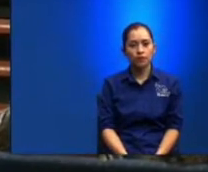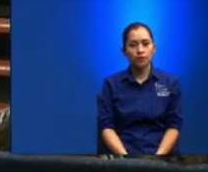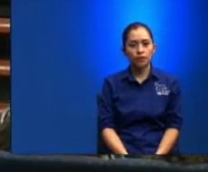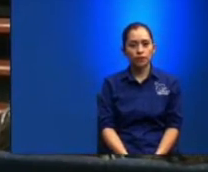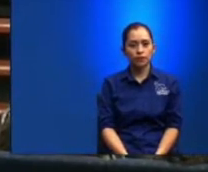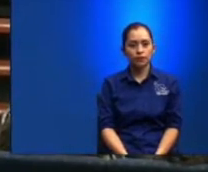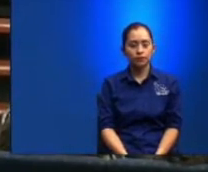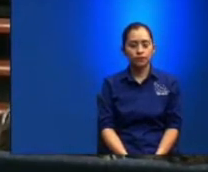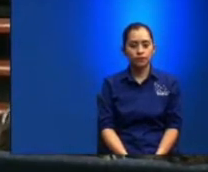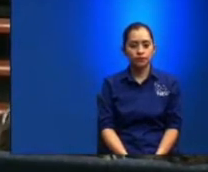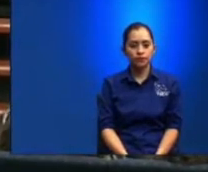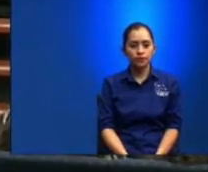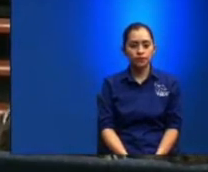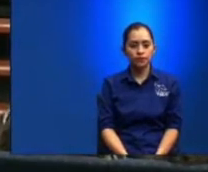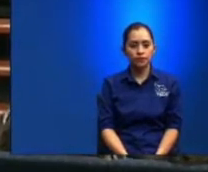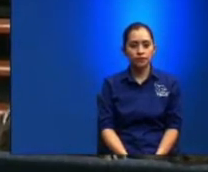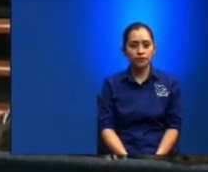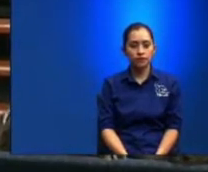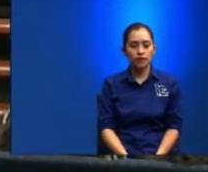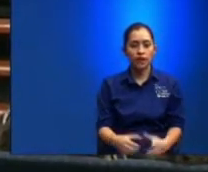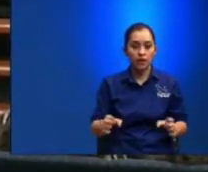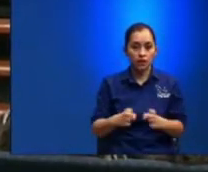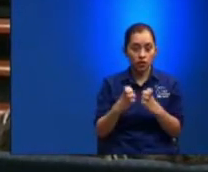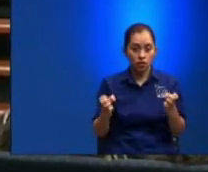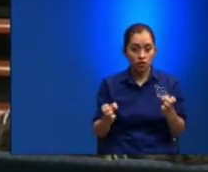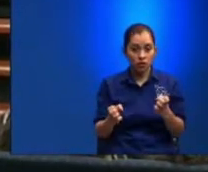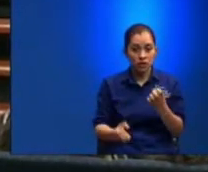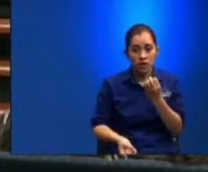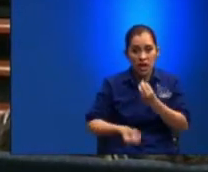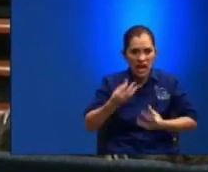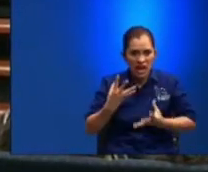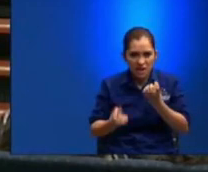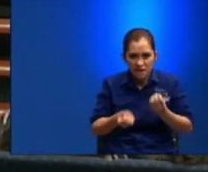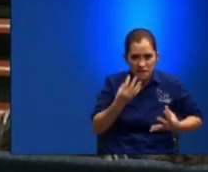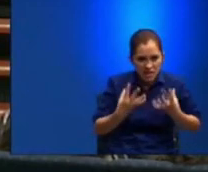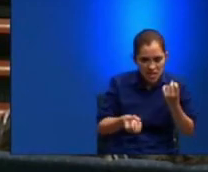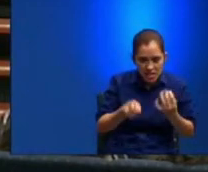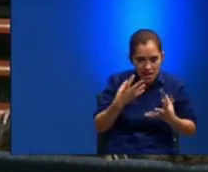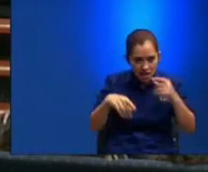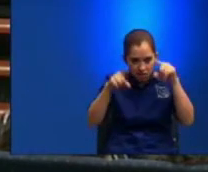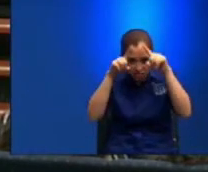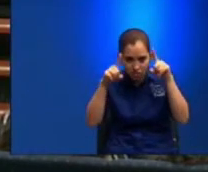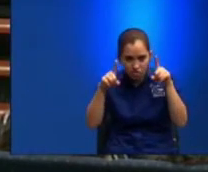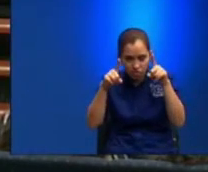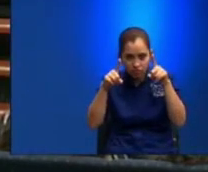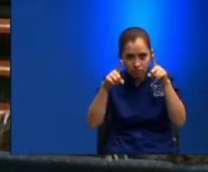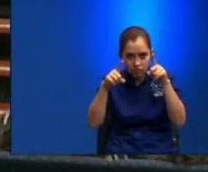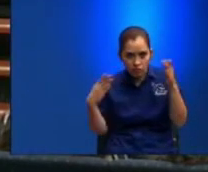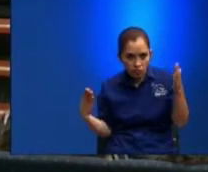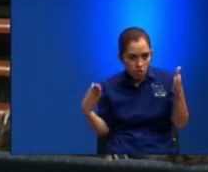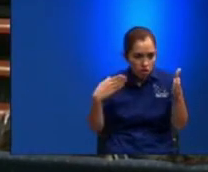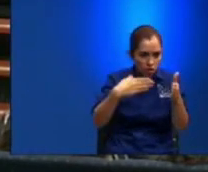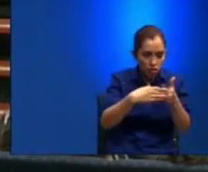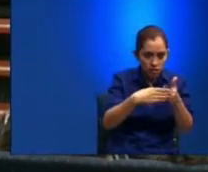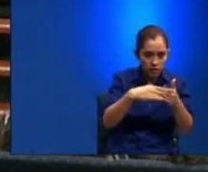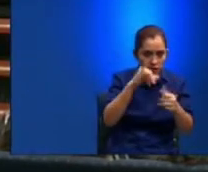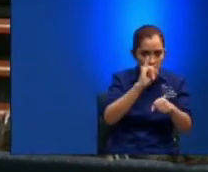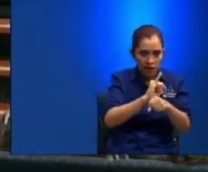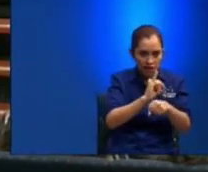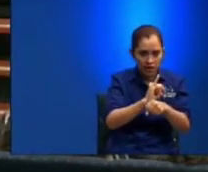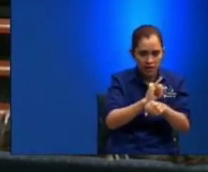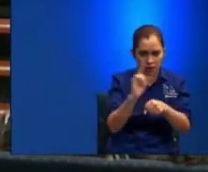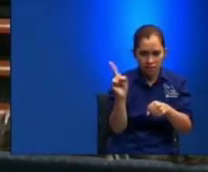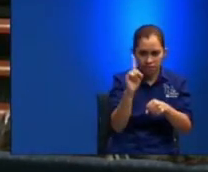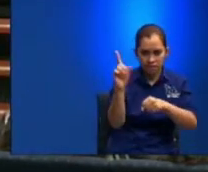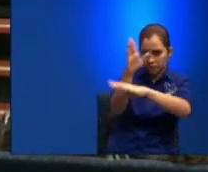entonces y ciertamente el infierno no va a prevalecer contra la iglesia eso lo sabemos pero aquí es algo más más allá